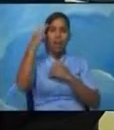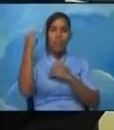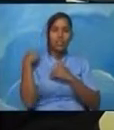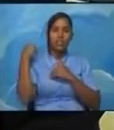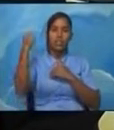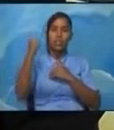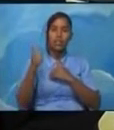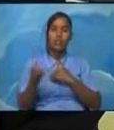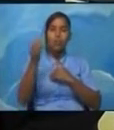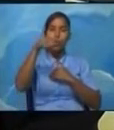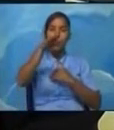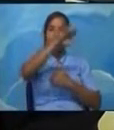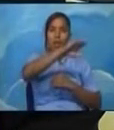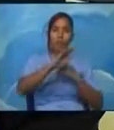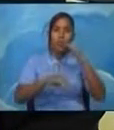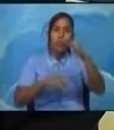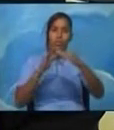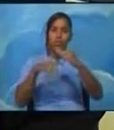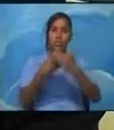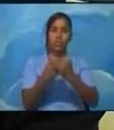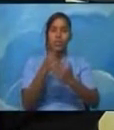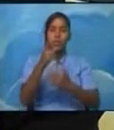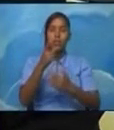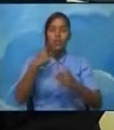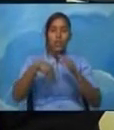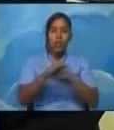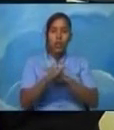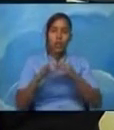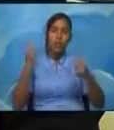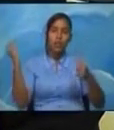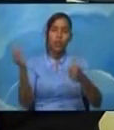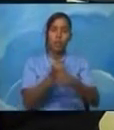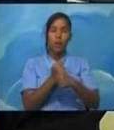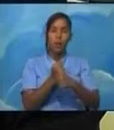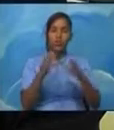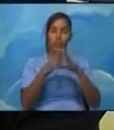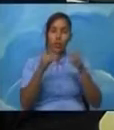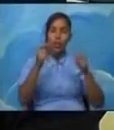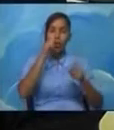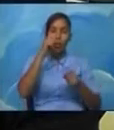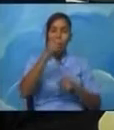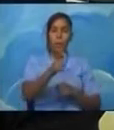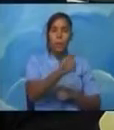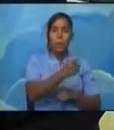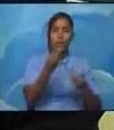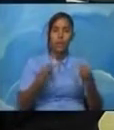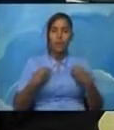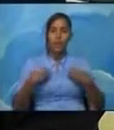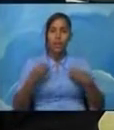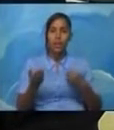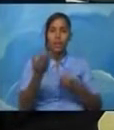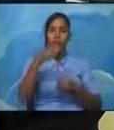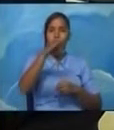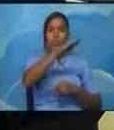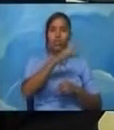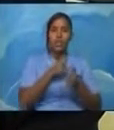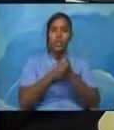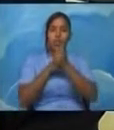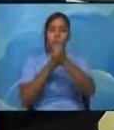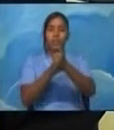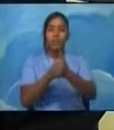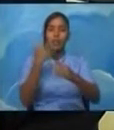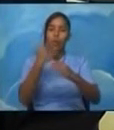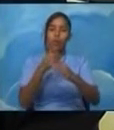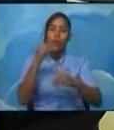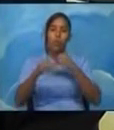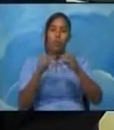al monte. Pero salió a vuestro encuentro el amorreo que habita en aquel monte, y os persiguieron como hacen las avispas, y